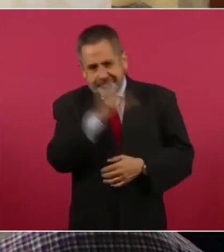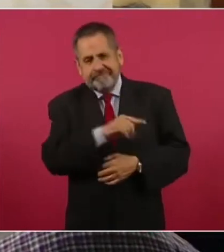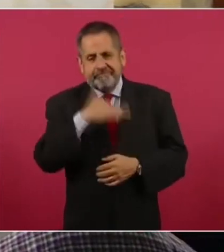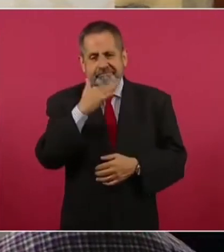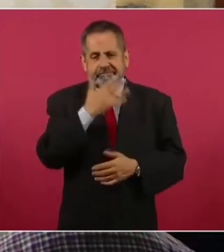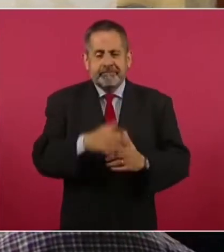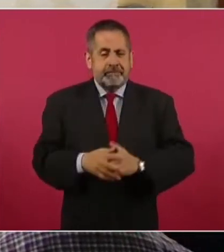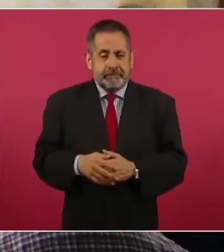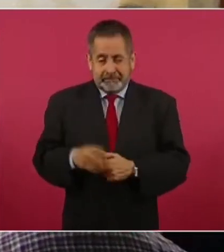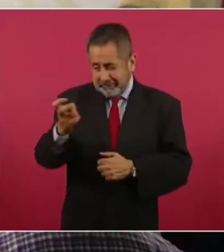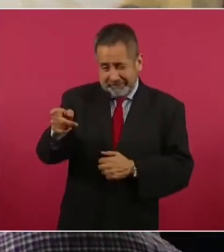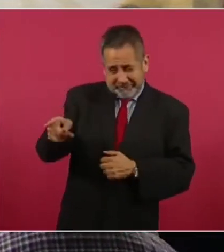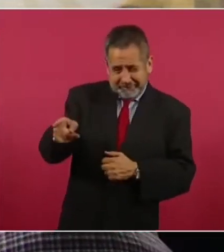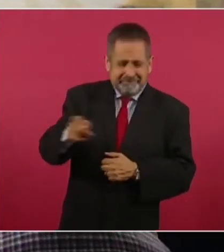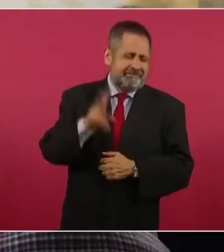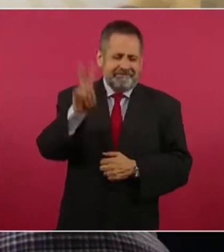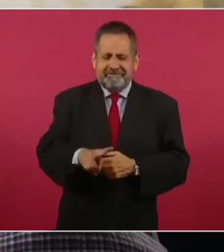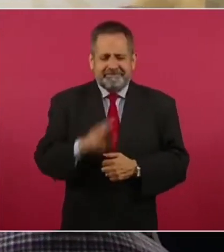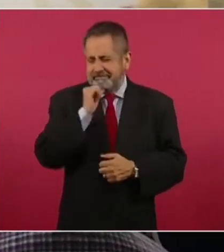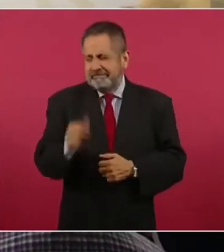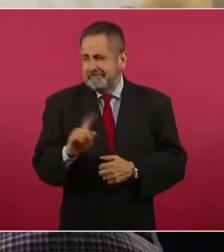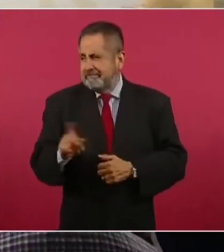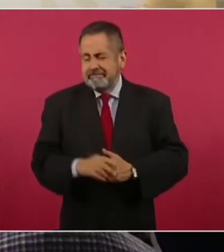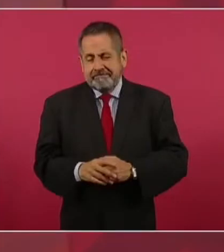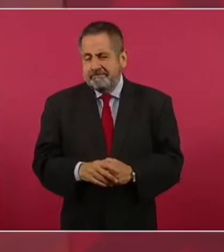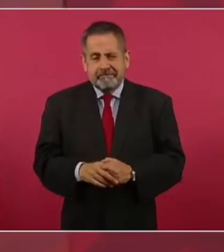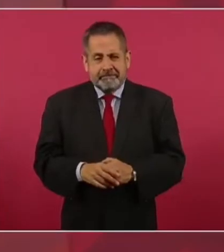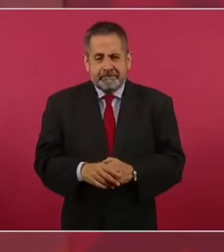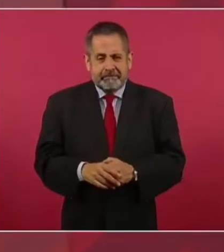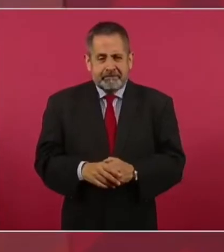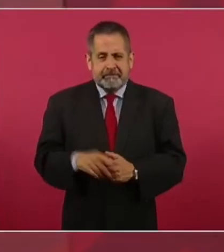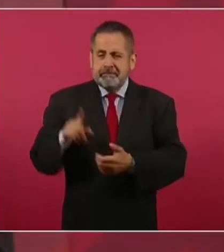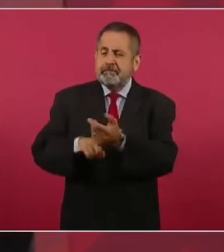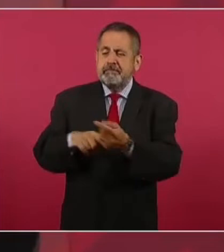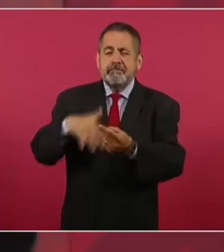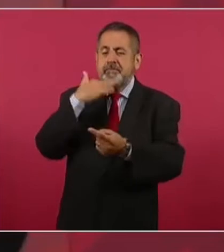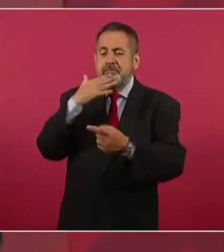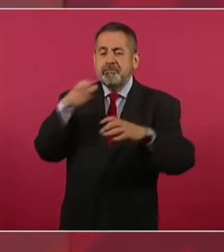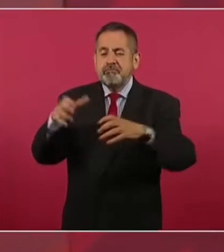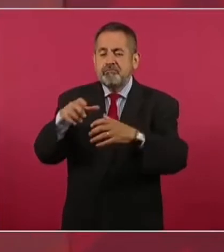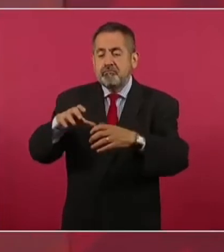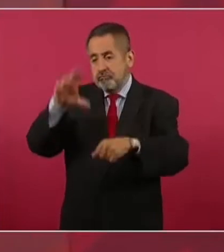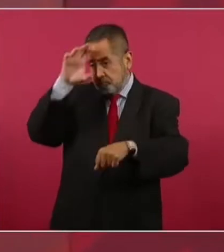No es cierto eso de que la corrupción es parte de la